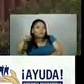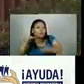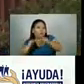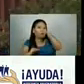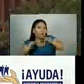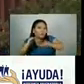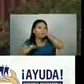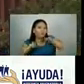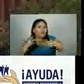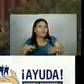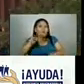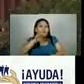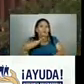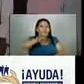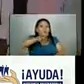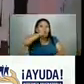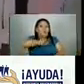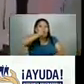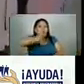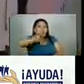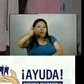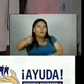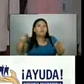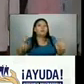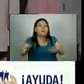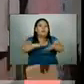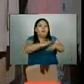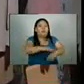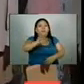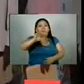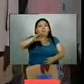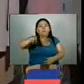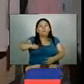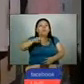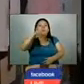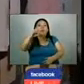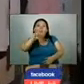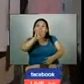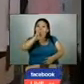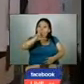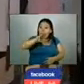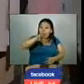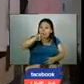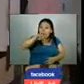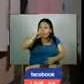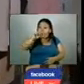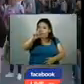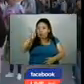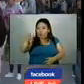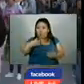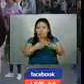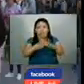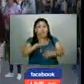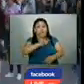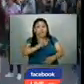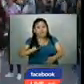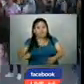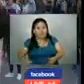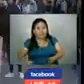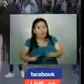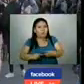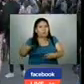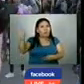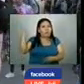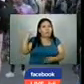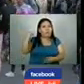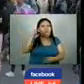en los últimos 33 meses, desde que reportaron 3,014 encuentros de personas oriundas de El Salvador en la frontera en octubre del